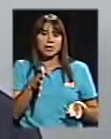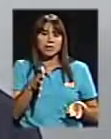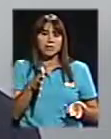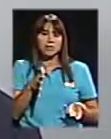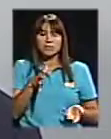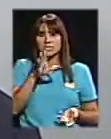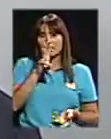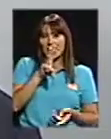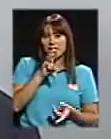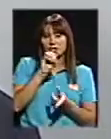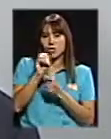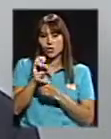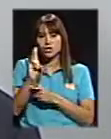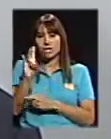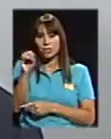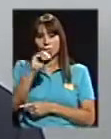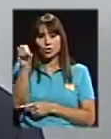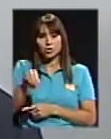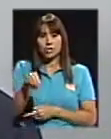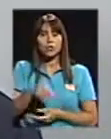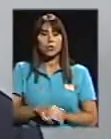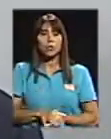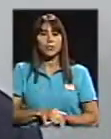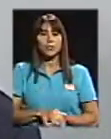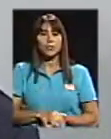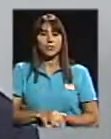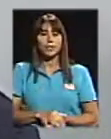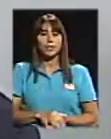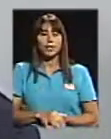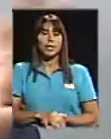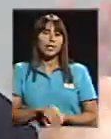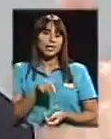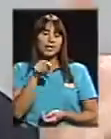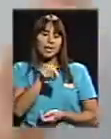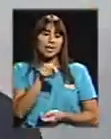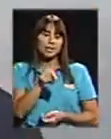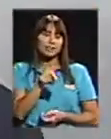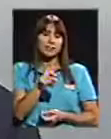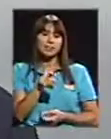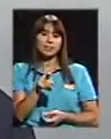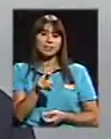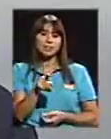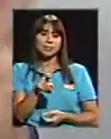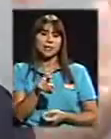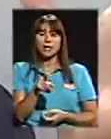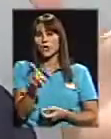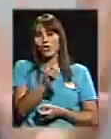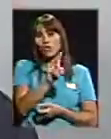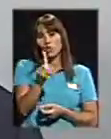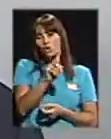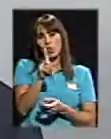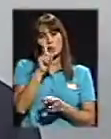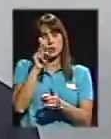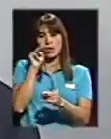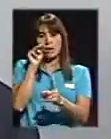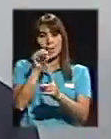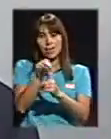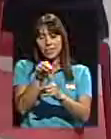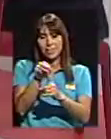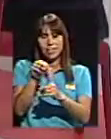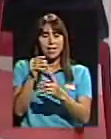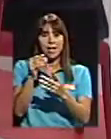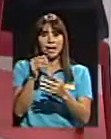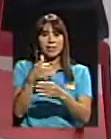digamos 6 y 7%, que está fuera de las metas que ha anunciado el Banco Central hasta el momento.